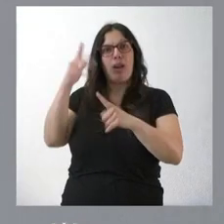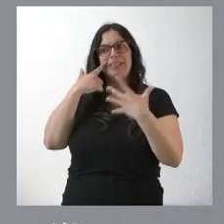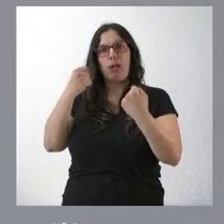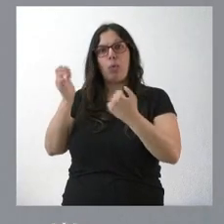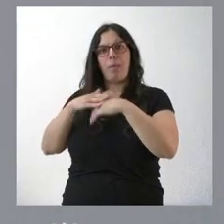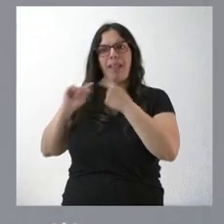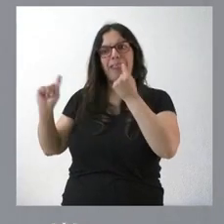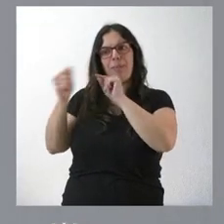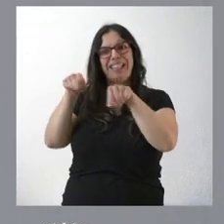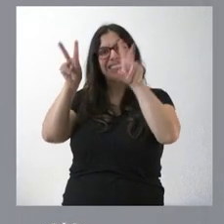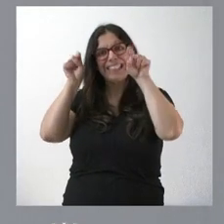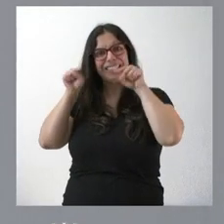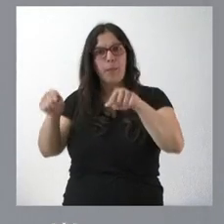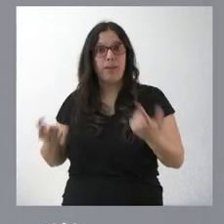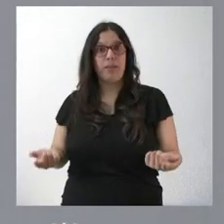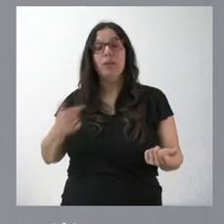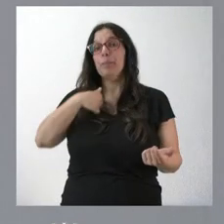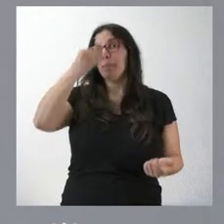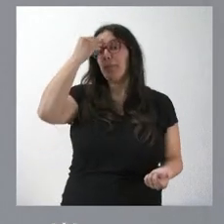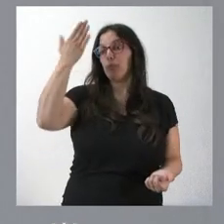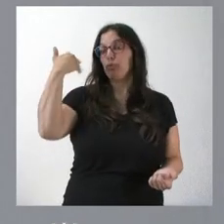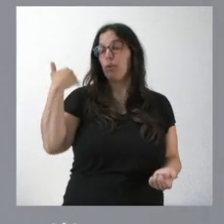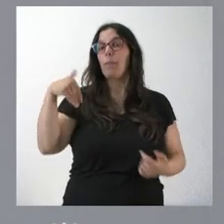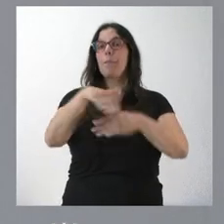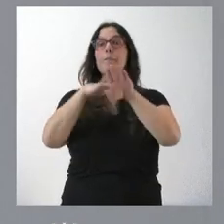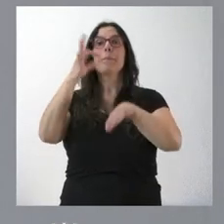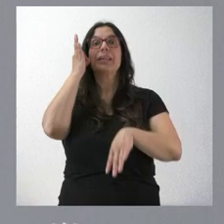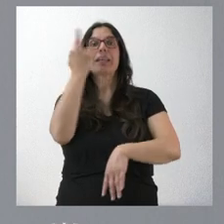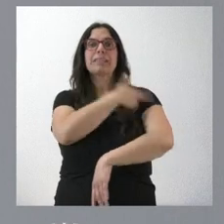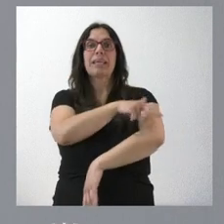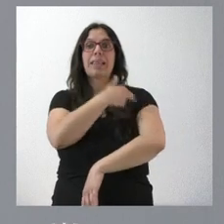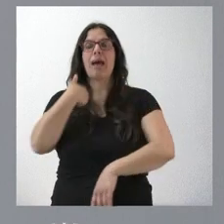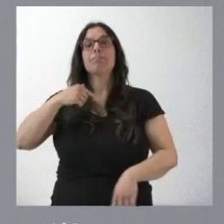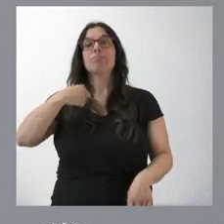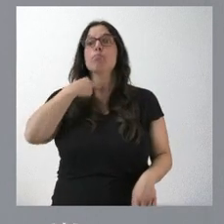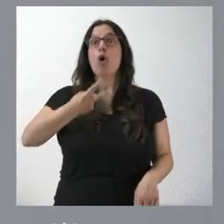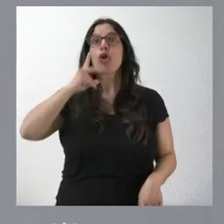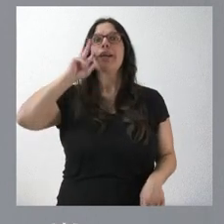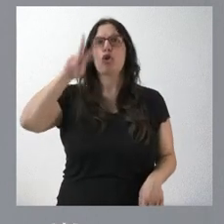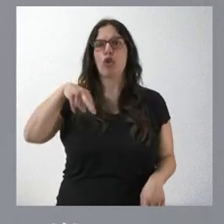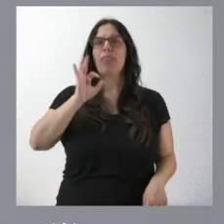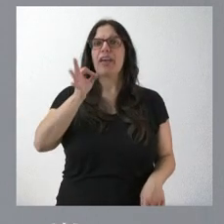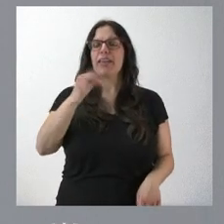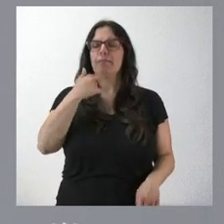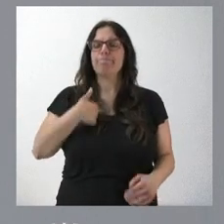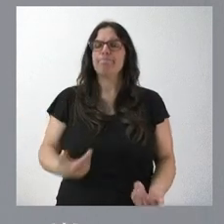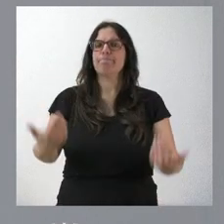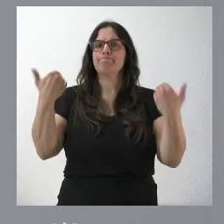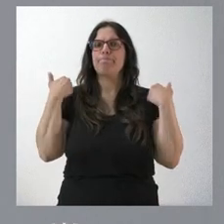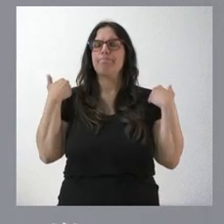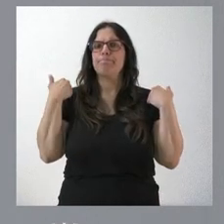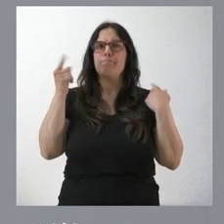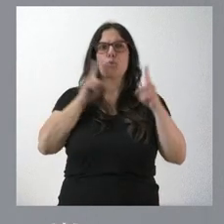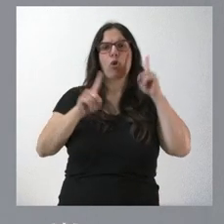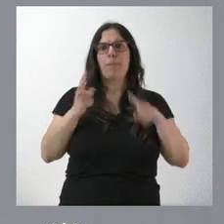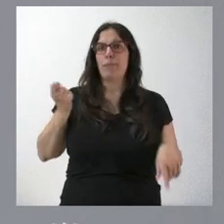ser tratado. Creo que fue positivo que la ministra de Sanidad reconociera esta realidad y reconociera la responsabilidad que en esta carencia de